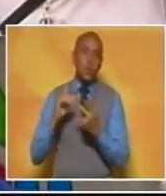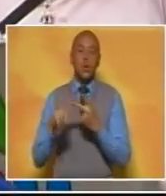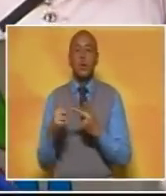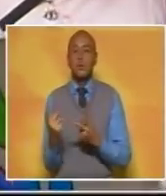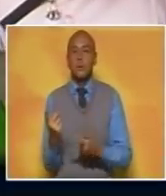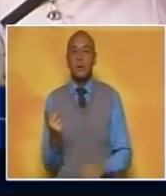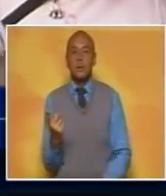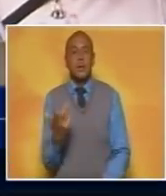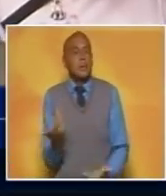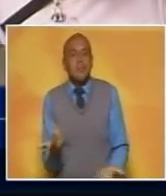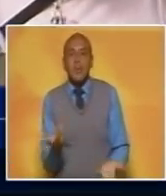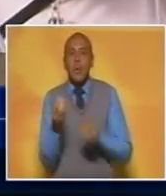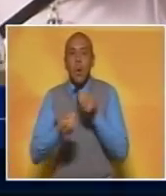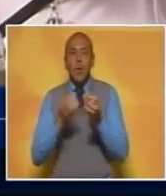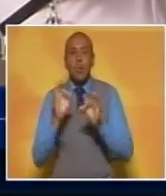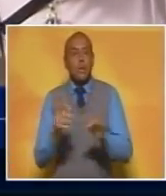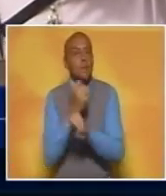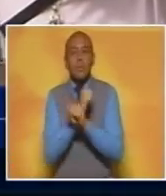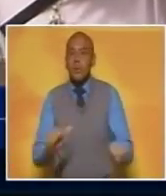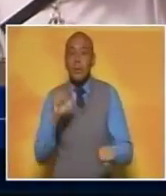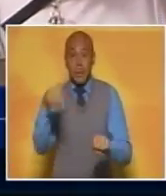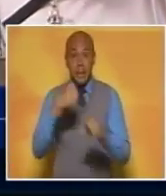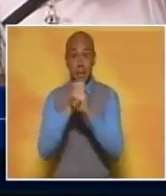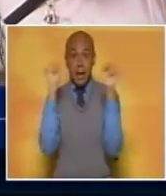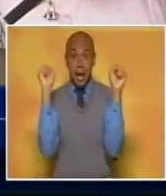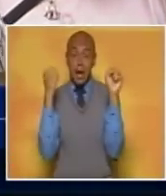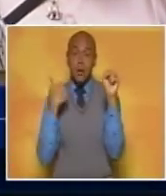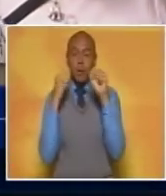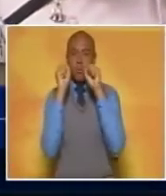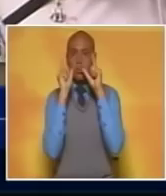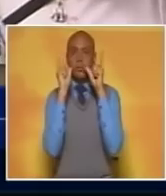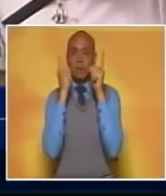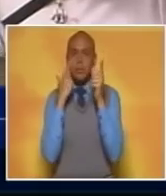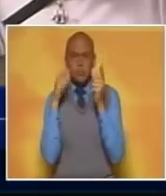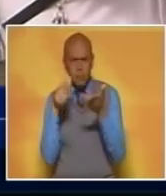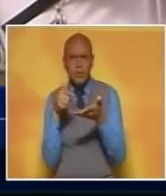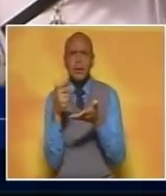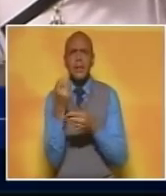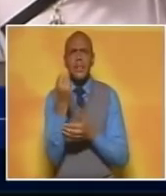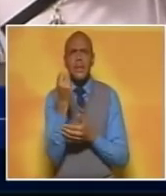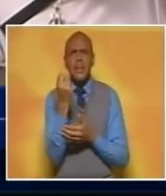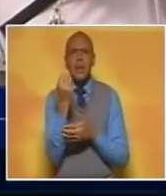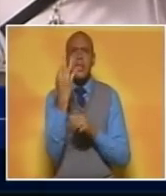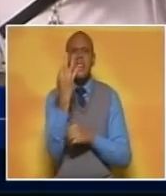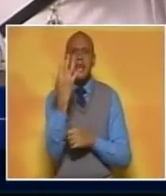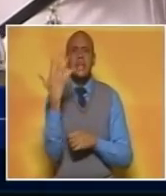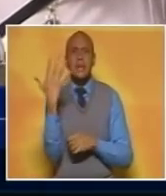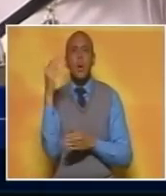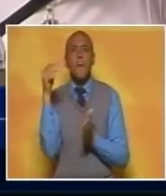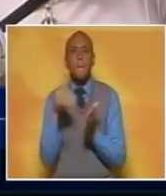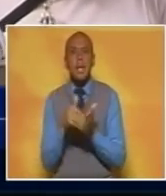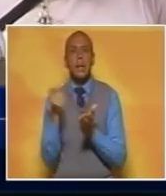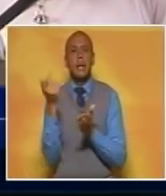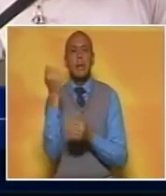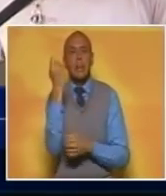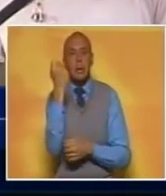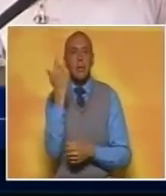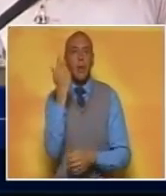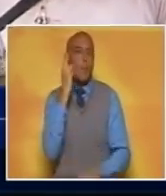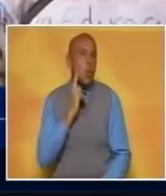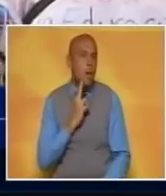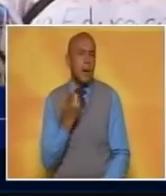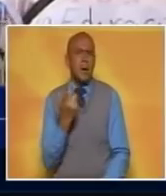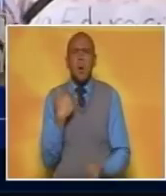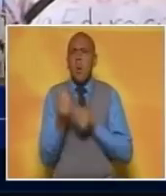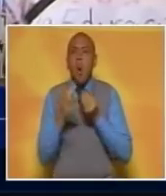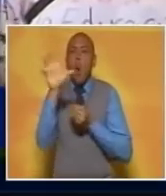no es posible que esta mañana yo me haya parado y consulto mi cuenta y lo que tengo son 35.000 bolívares. ¿Qué compro yo con